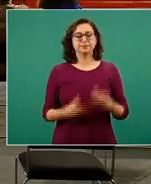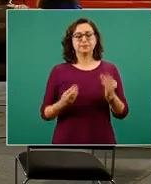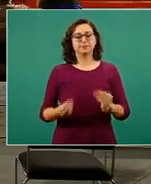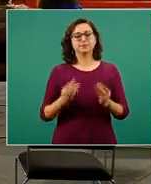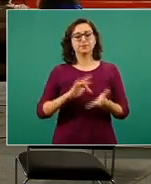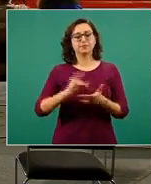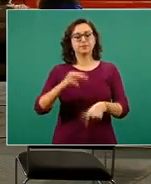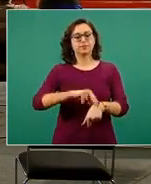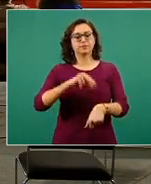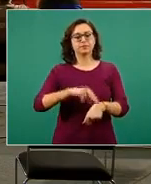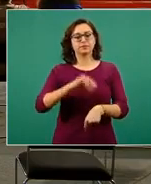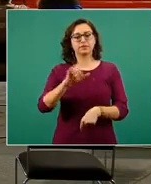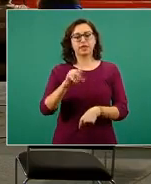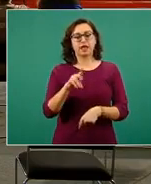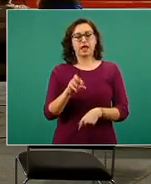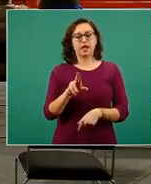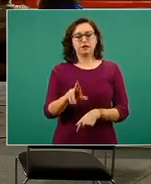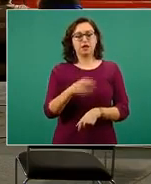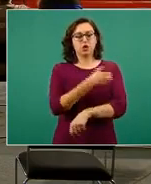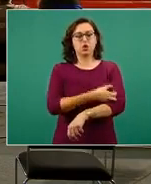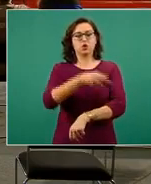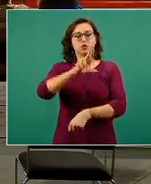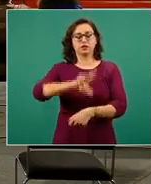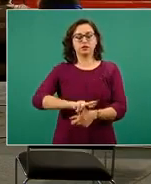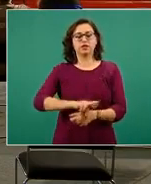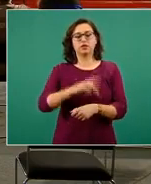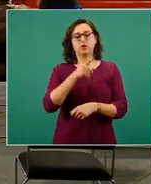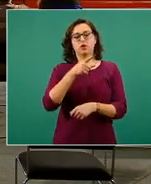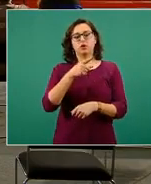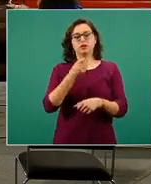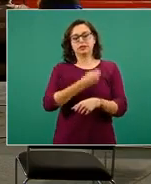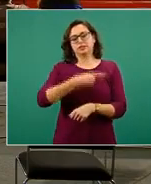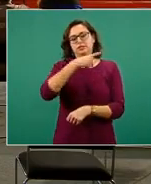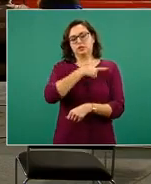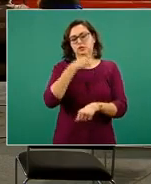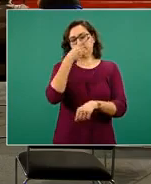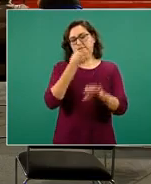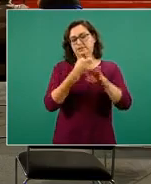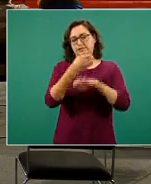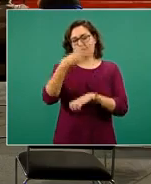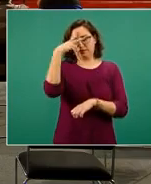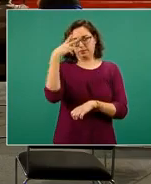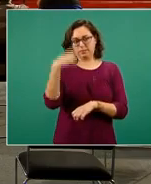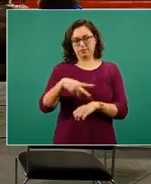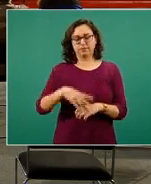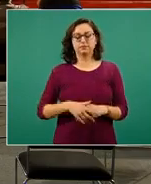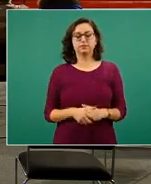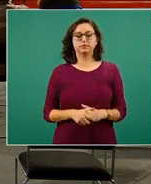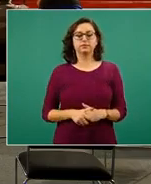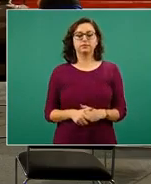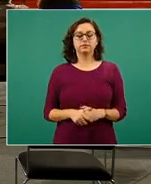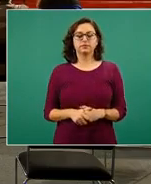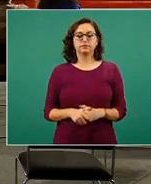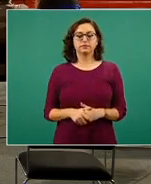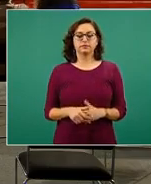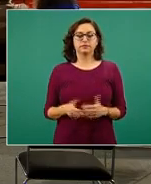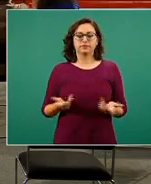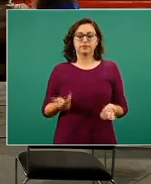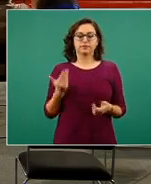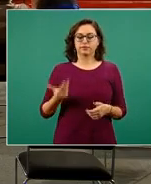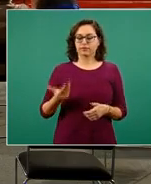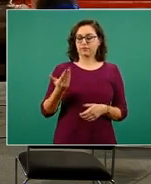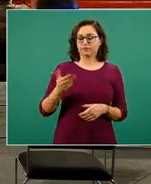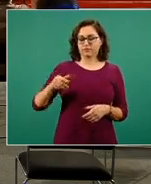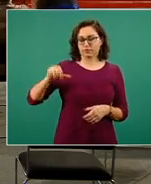Herrera, coordinador de salud del Instituto de Salud del Estado de México. Como comentábamos al inicio y lo comentábamos la